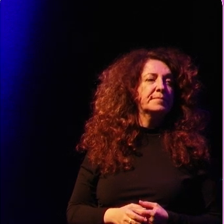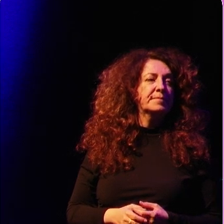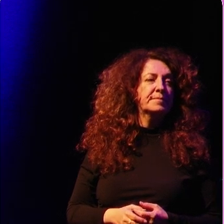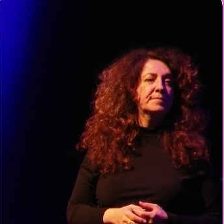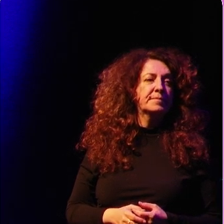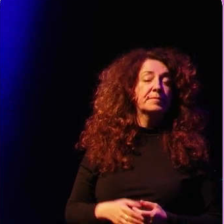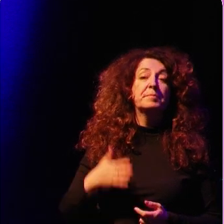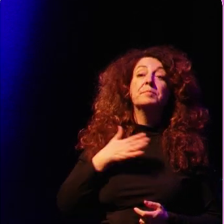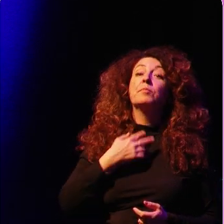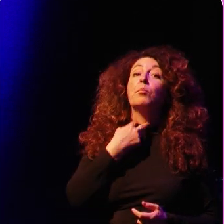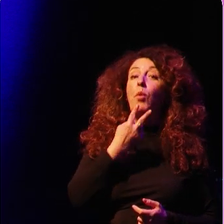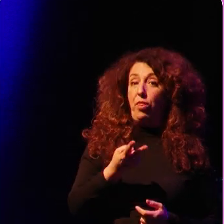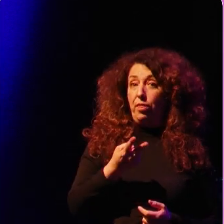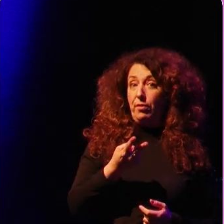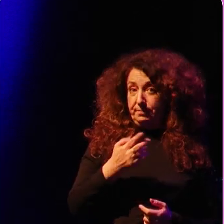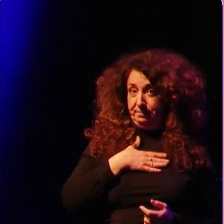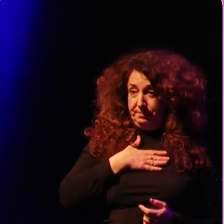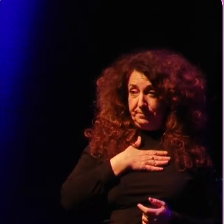Con mi propia voz.